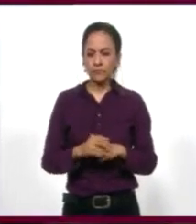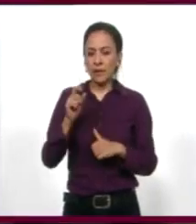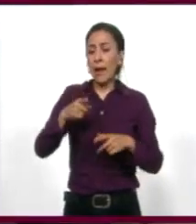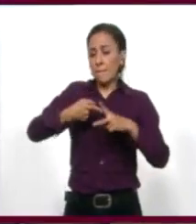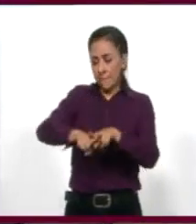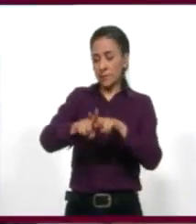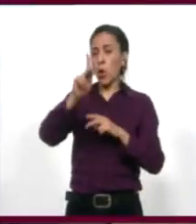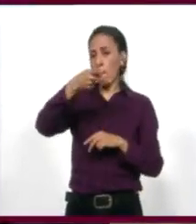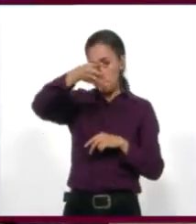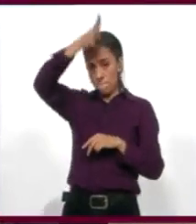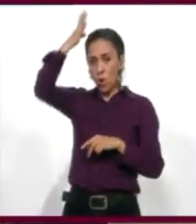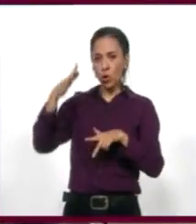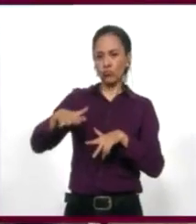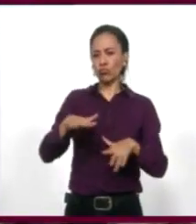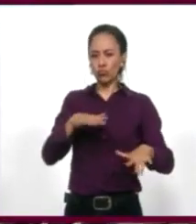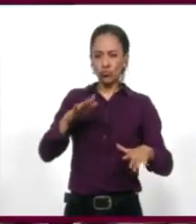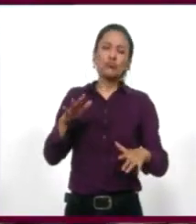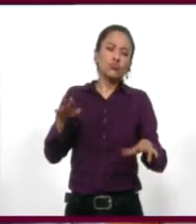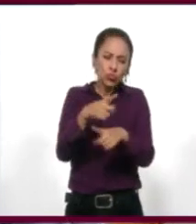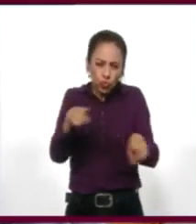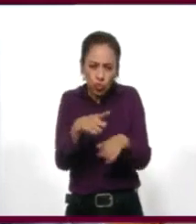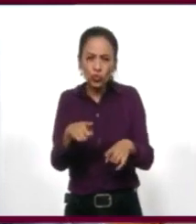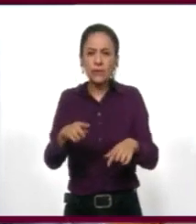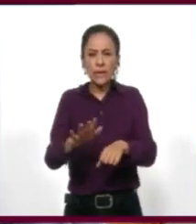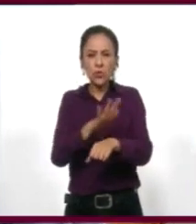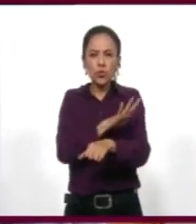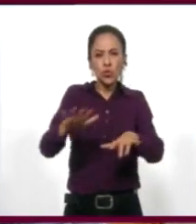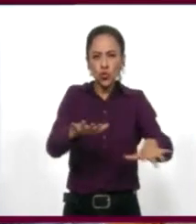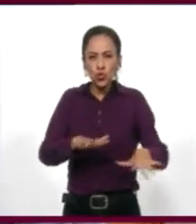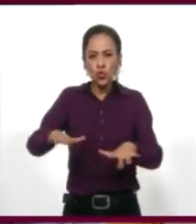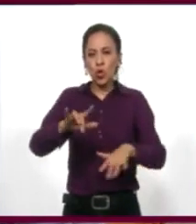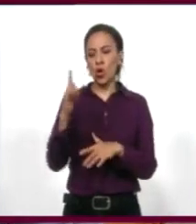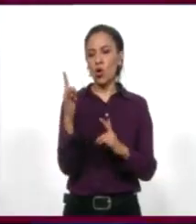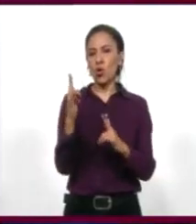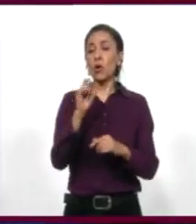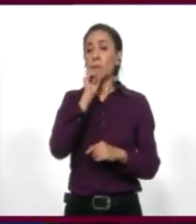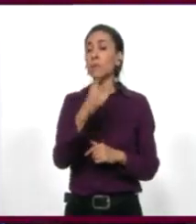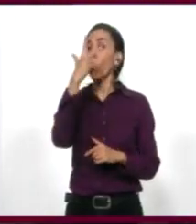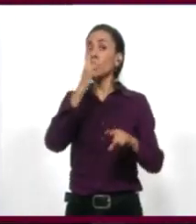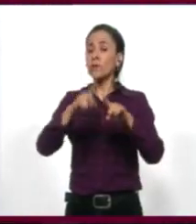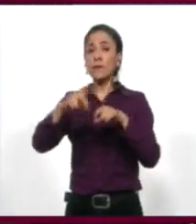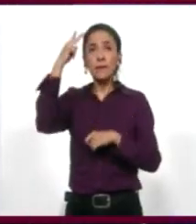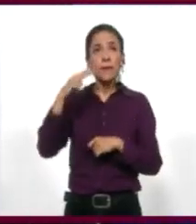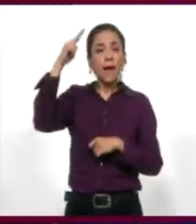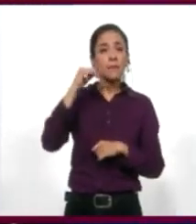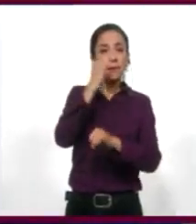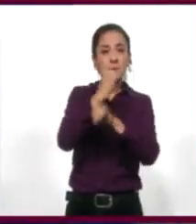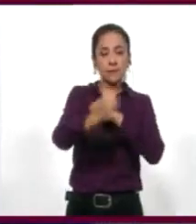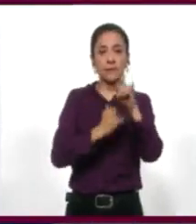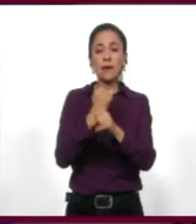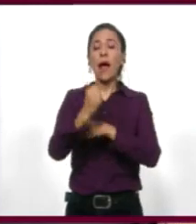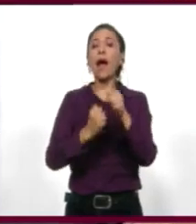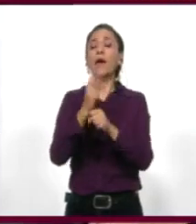punk, música electrónica y rock. Desde el 2011 ha hecho giras internacionales, que en el 2016